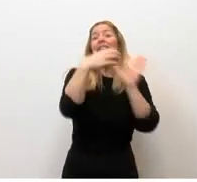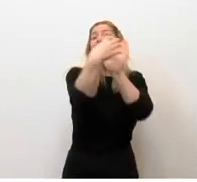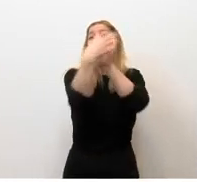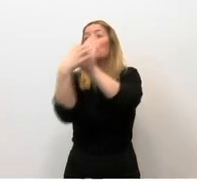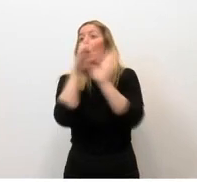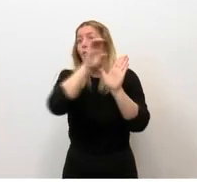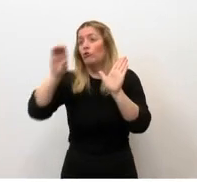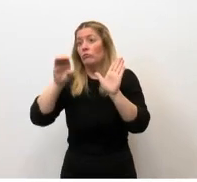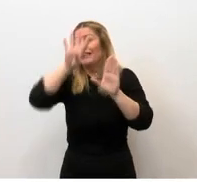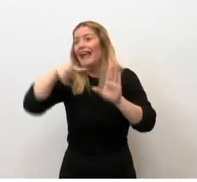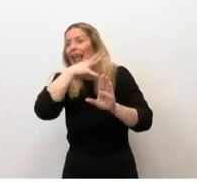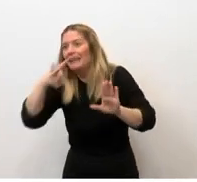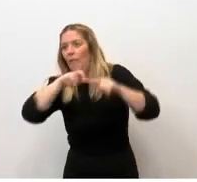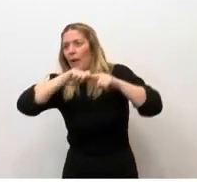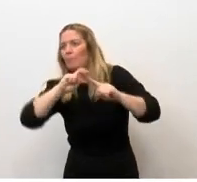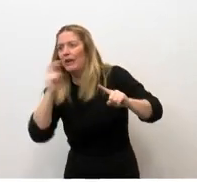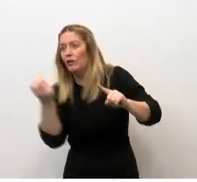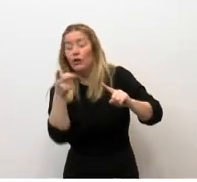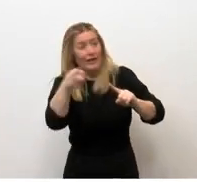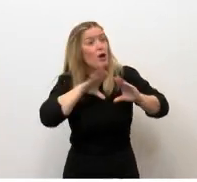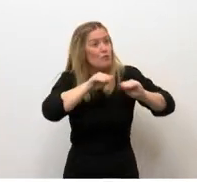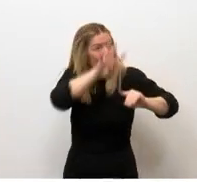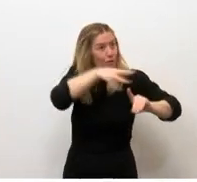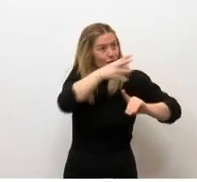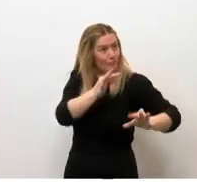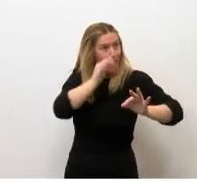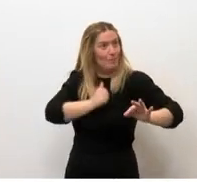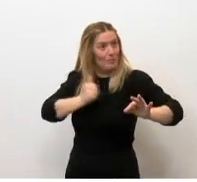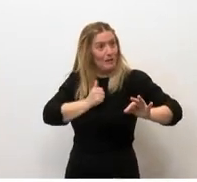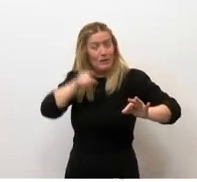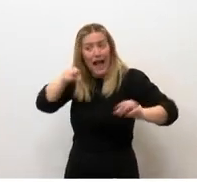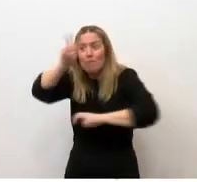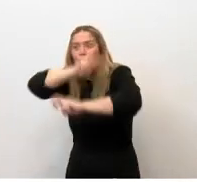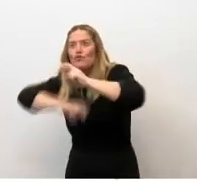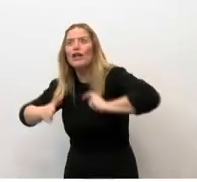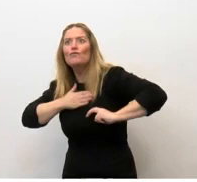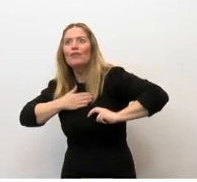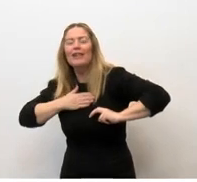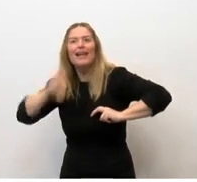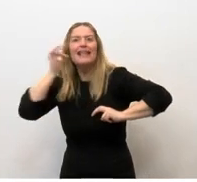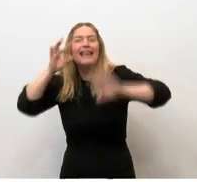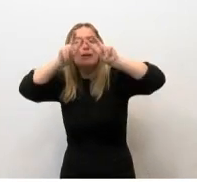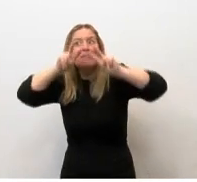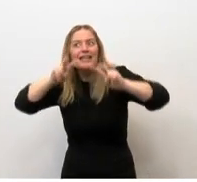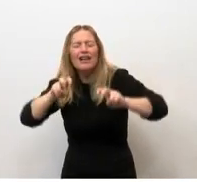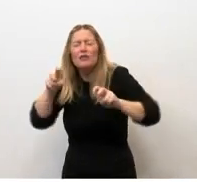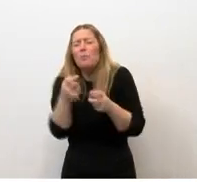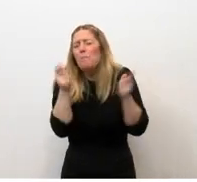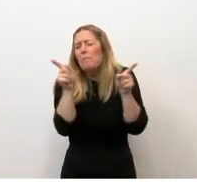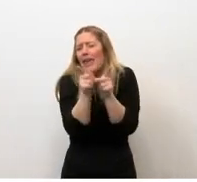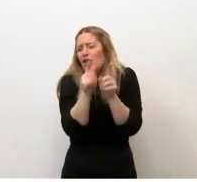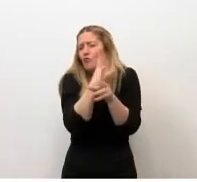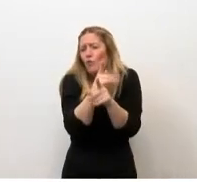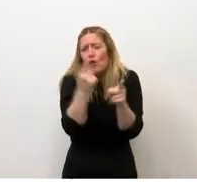que busquen a nuestras investigadoras. ¿Vale? Y eso sí que ahí se acuerdan, son pequeñas, pequeñas cosas que podemos